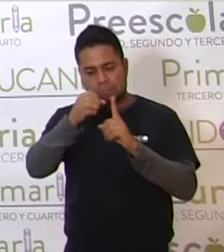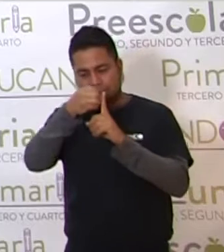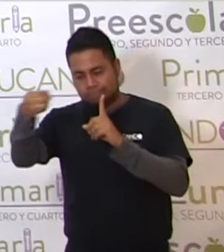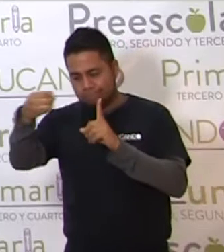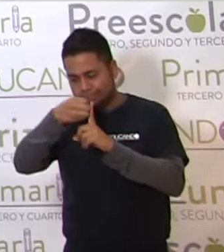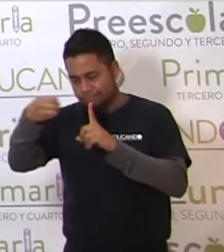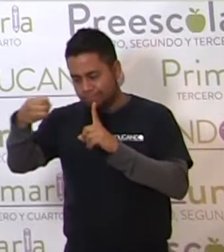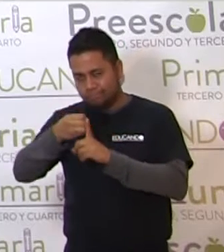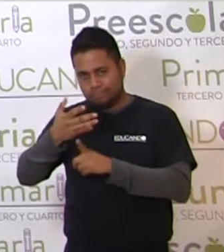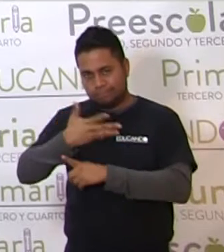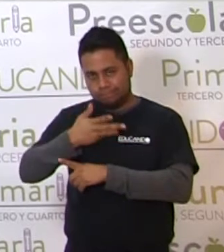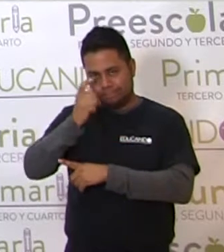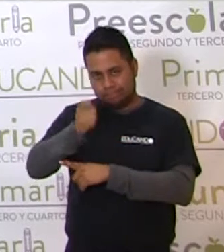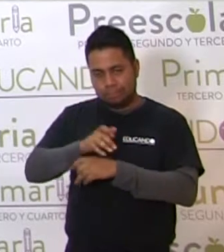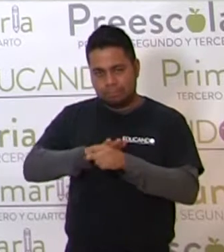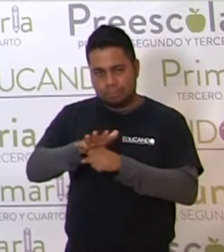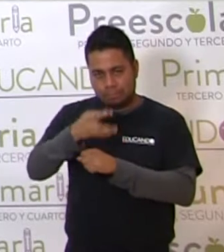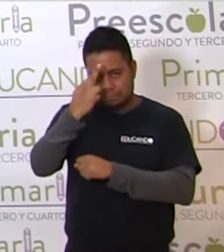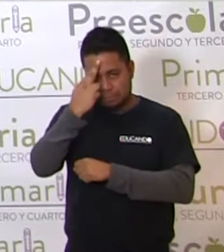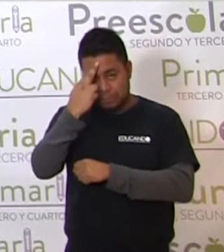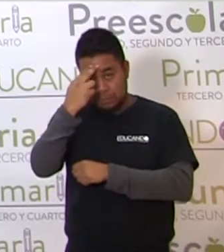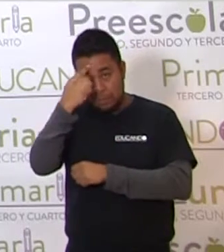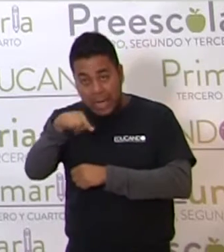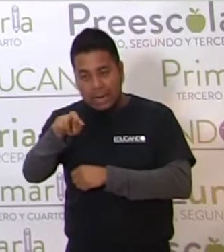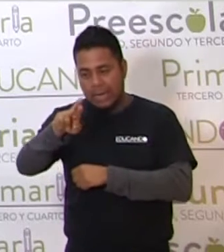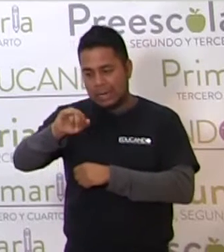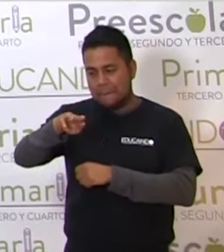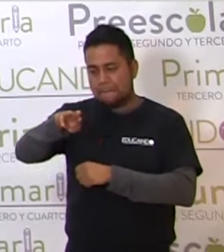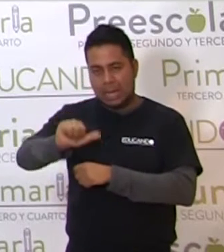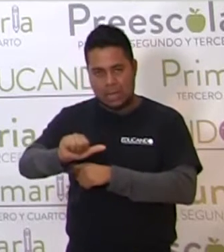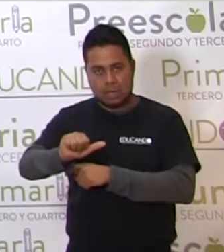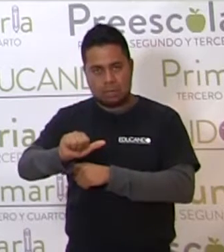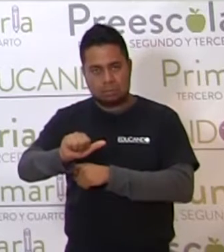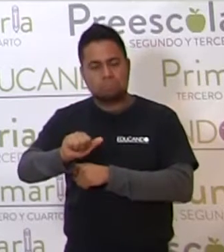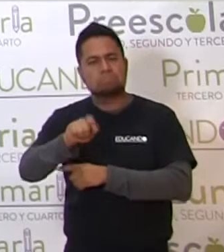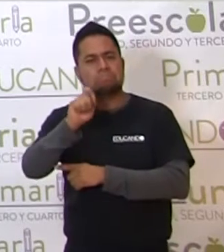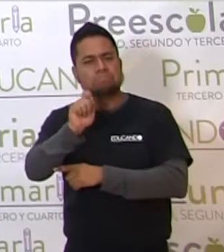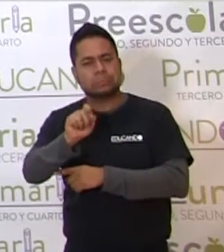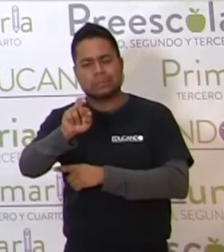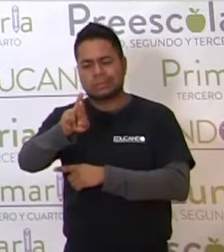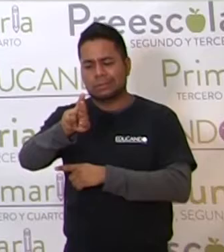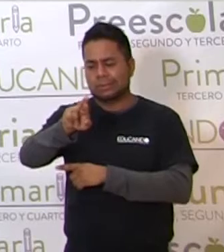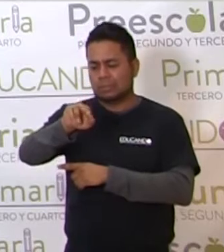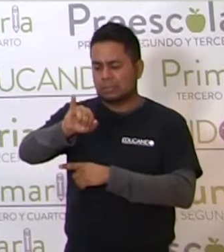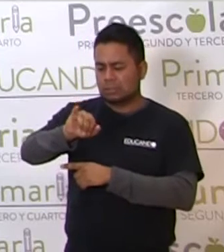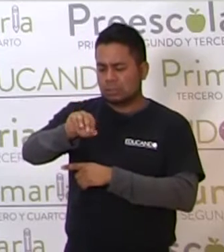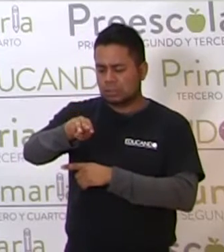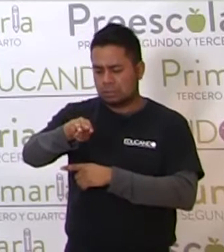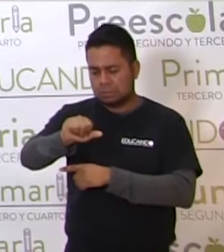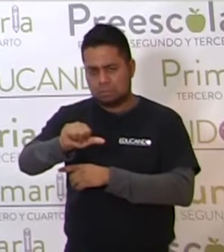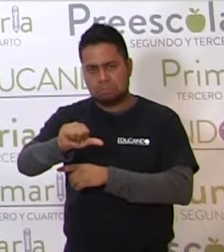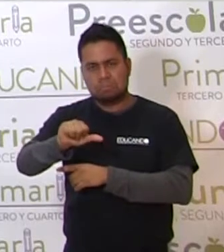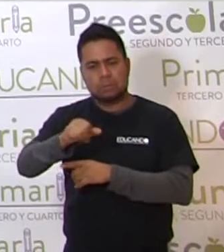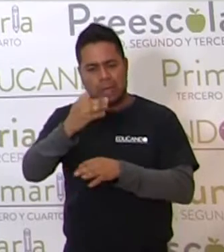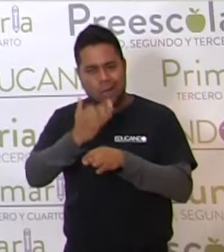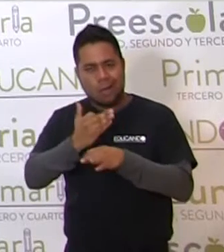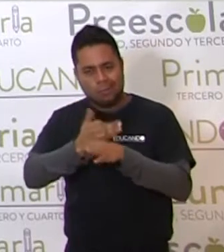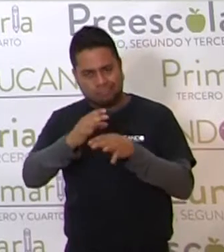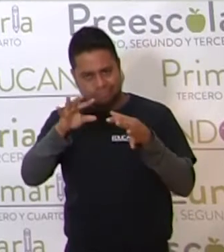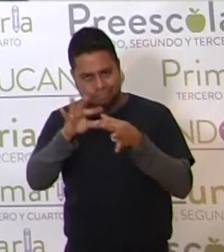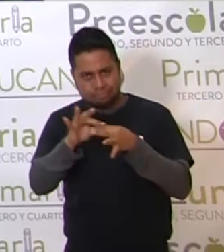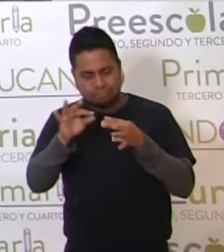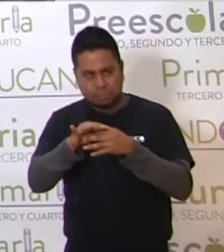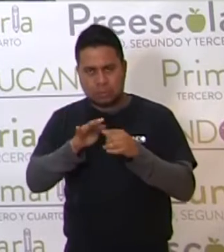tener me refiero a la rima la rima vamos a estar identificando durante todos estos minutos